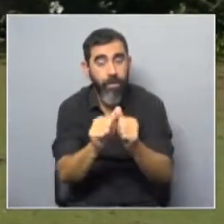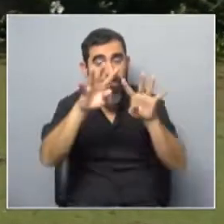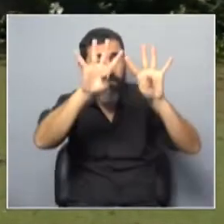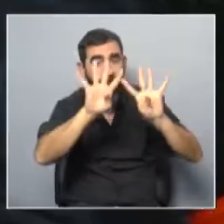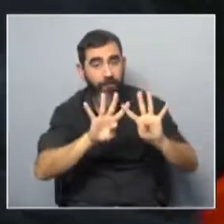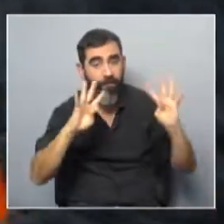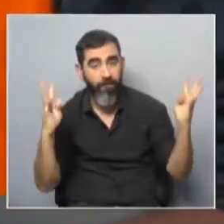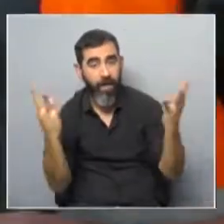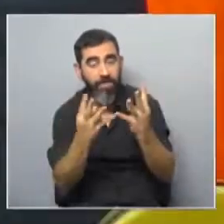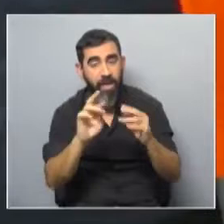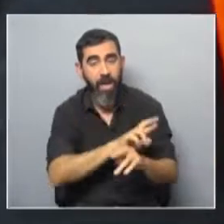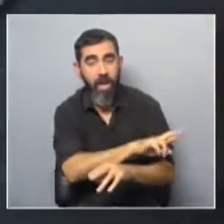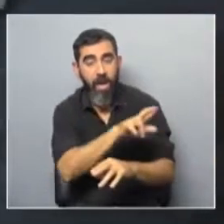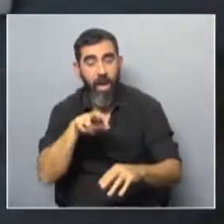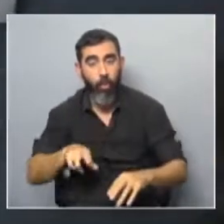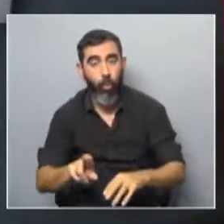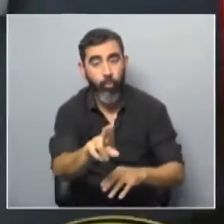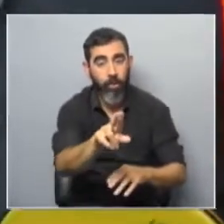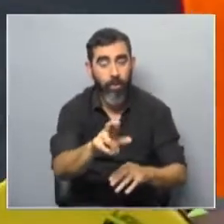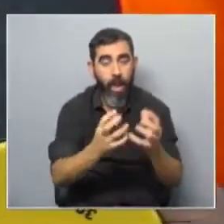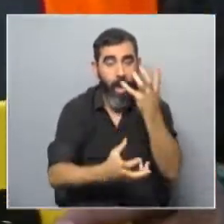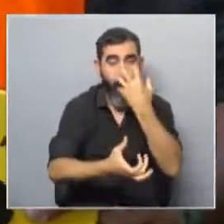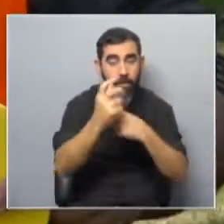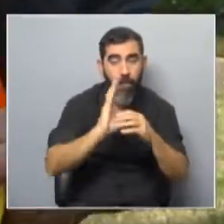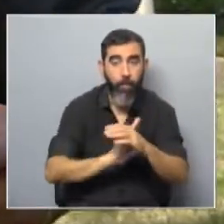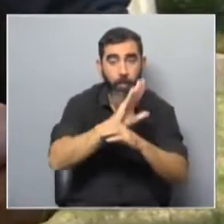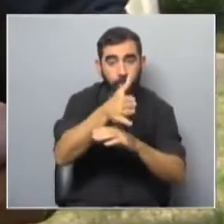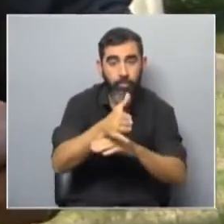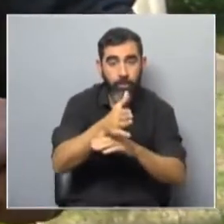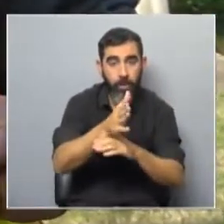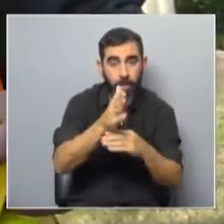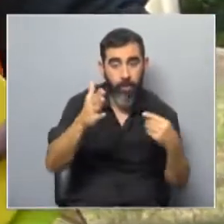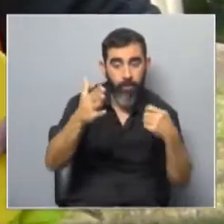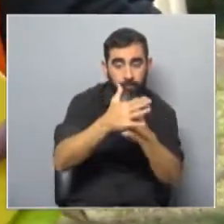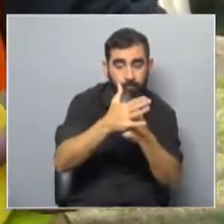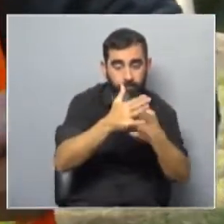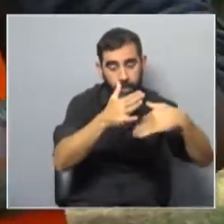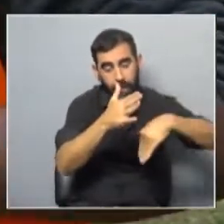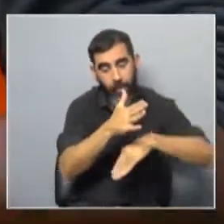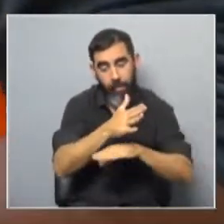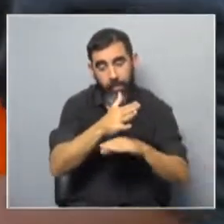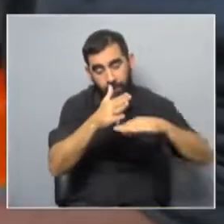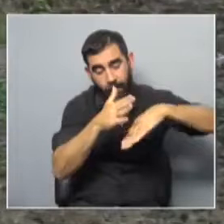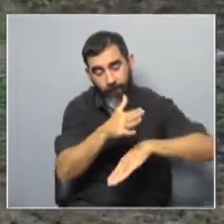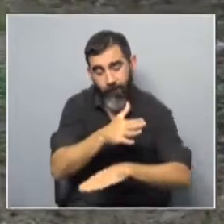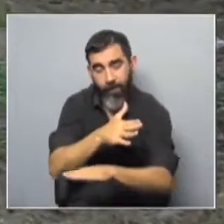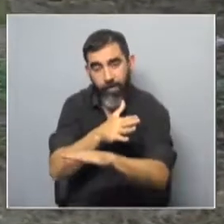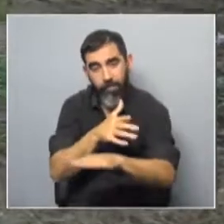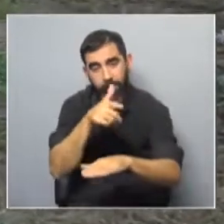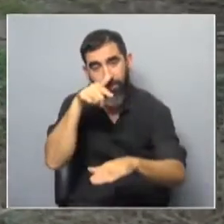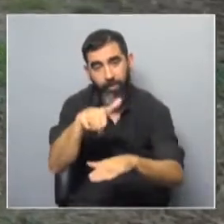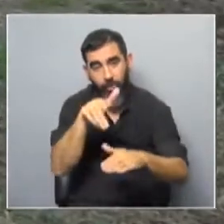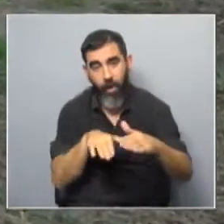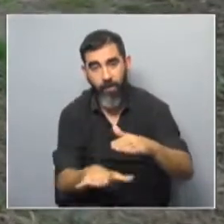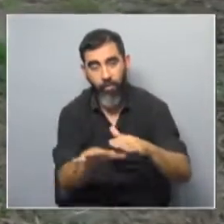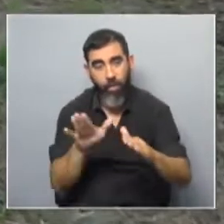vallado en la carretera, cosa que la fauna que vaya a cruzar la carretera se encuentre con ese vallado y sea dirigido a